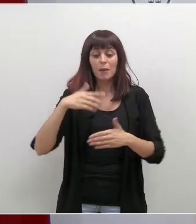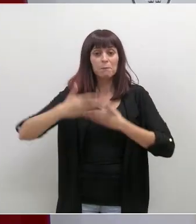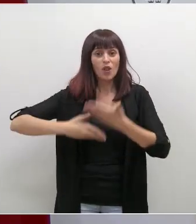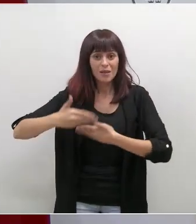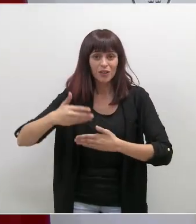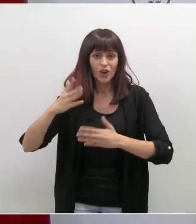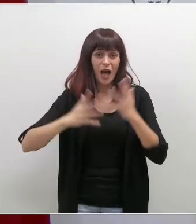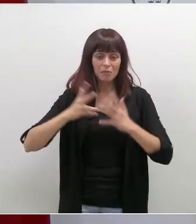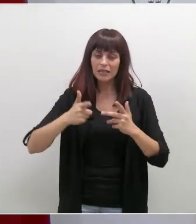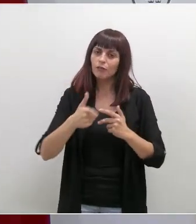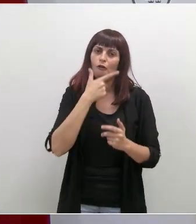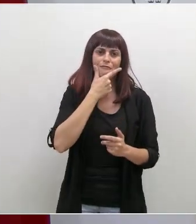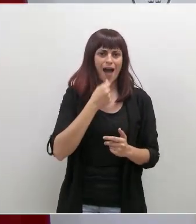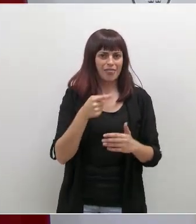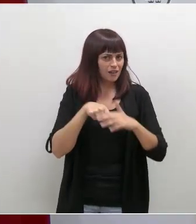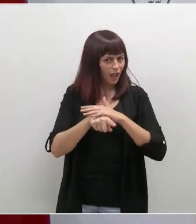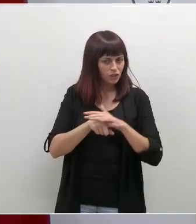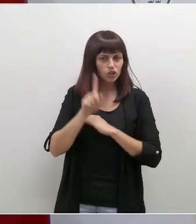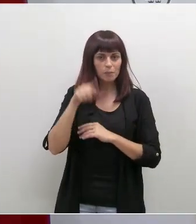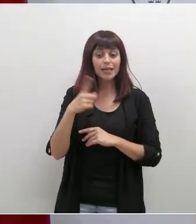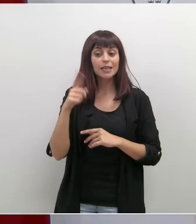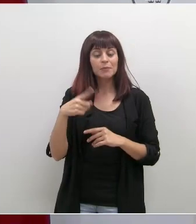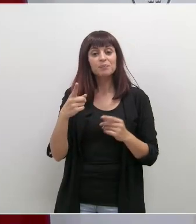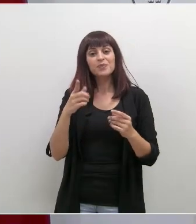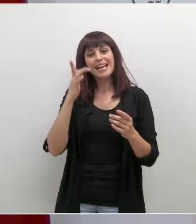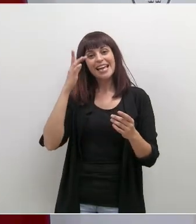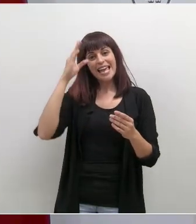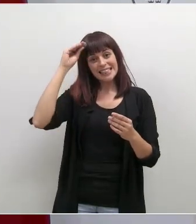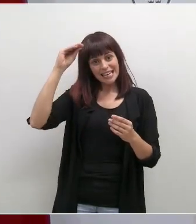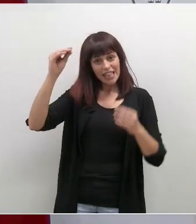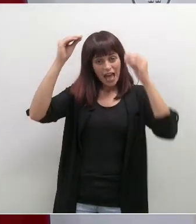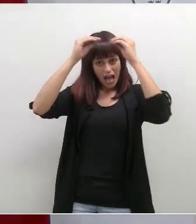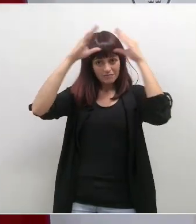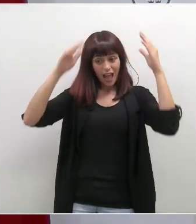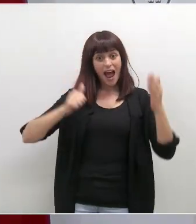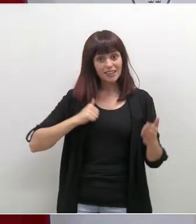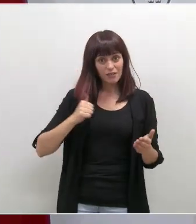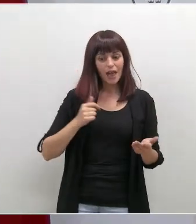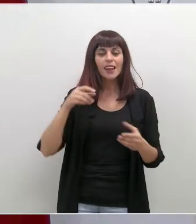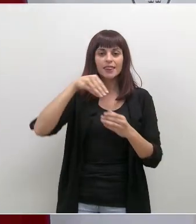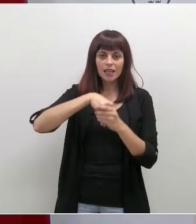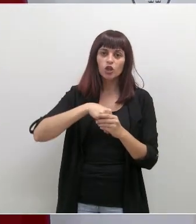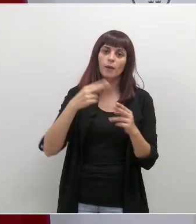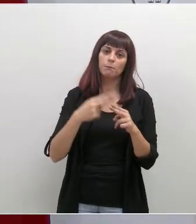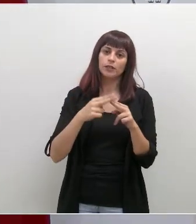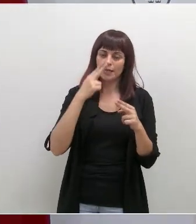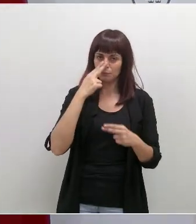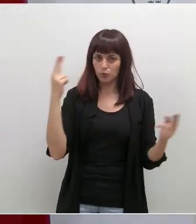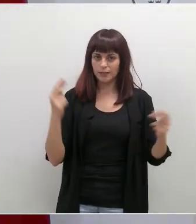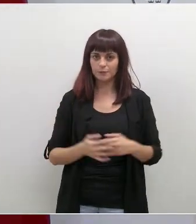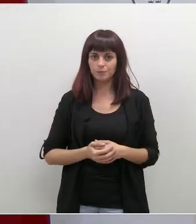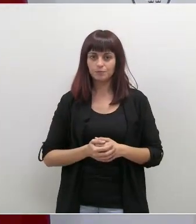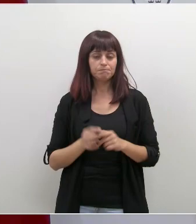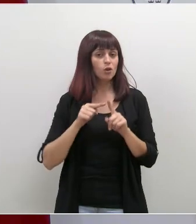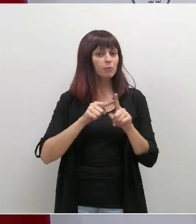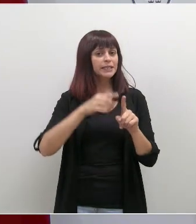procedimientos administrativos y la introducción de la inteligencia artificial en la articulación y ejecución de las políticas públicas. También son